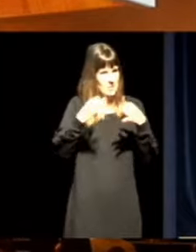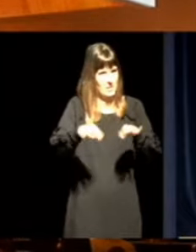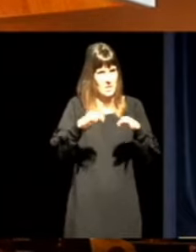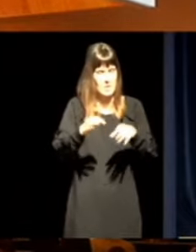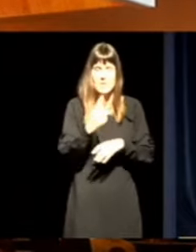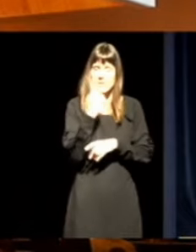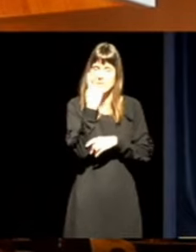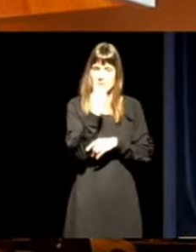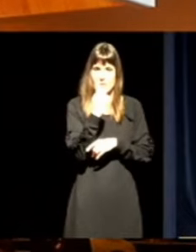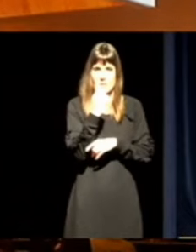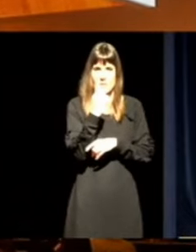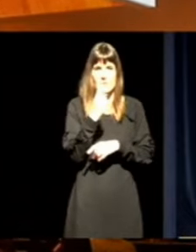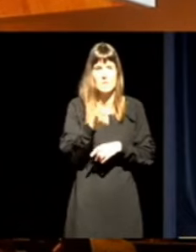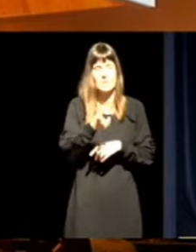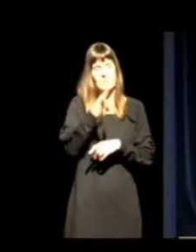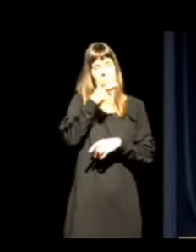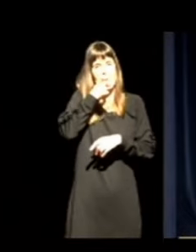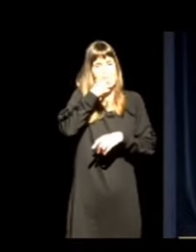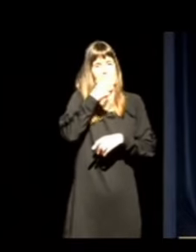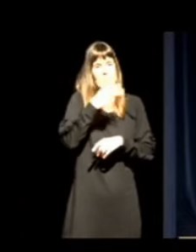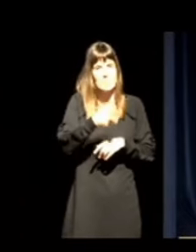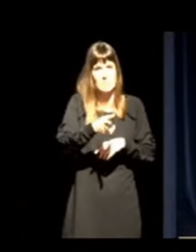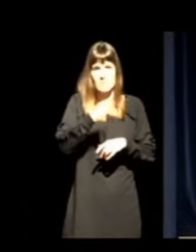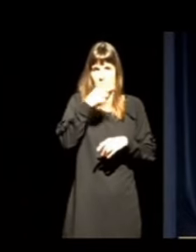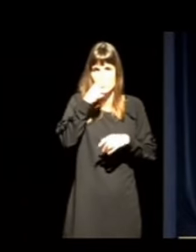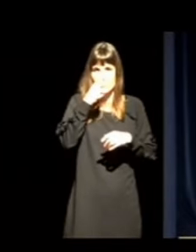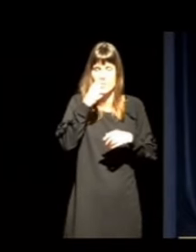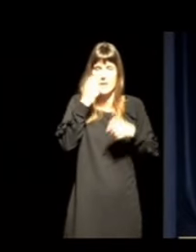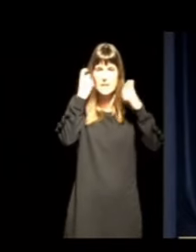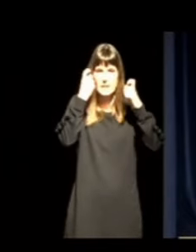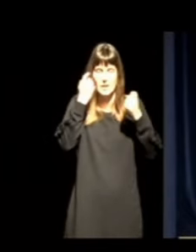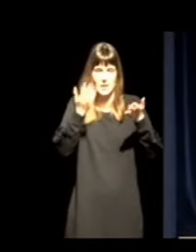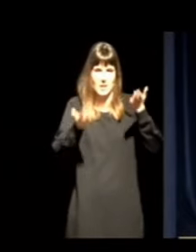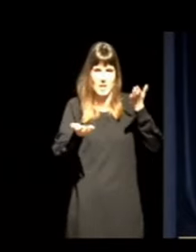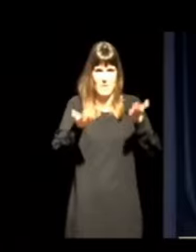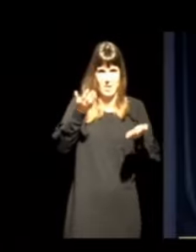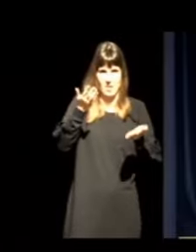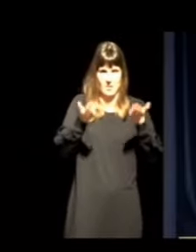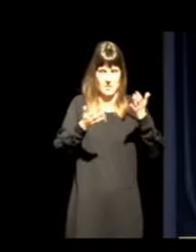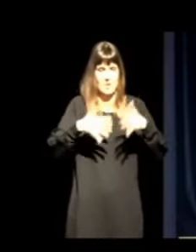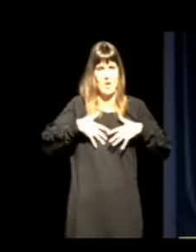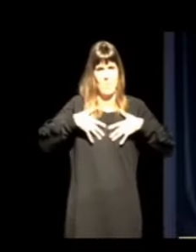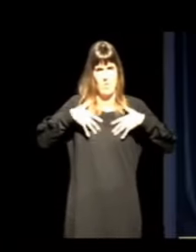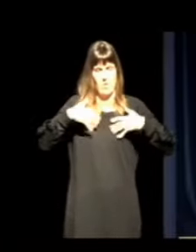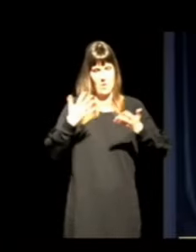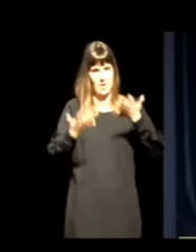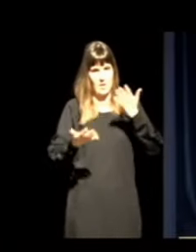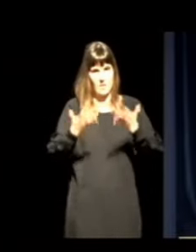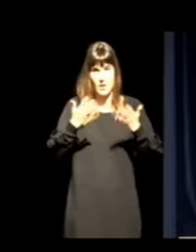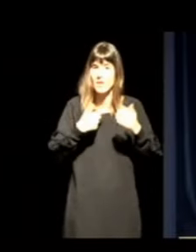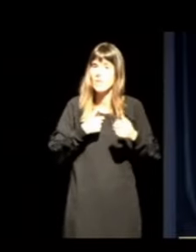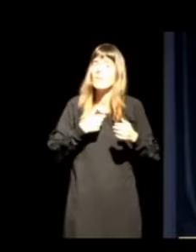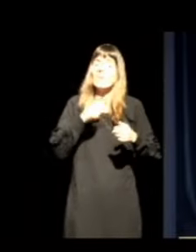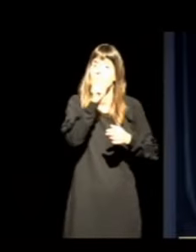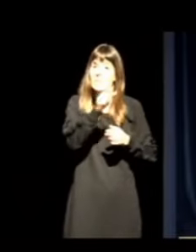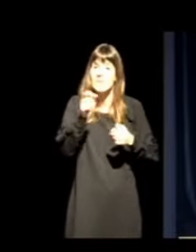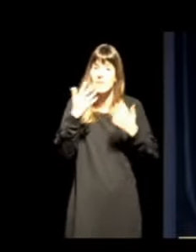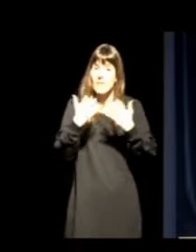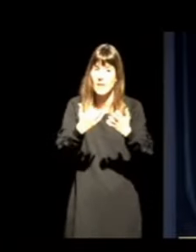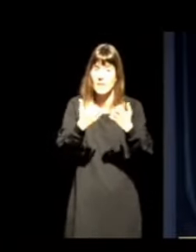que trabajan con la respiración. Para equilibrarlas se trabaja con la respiración. Yo le digo a toda la gente